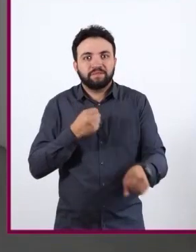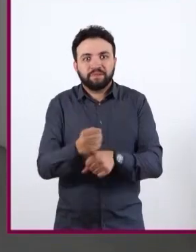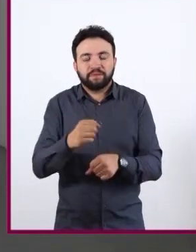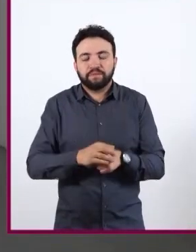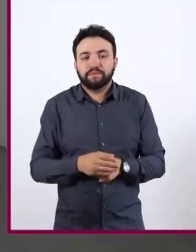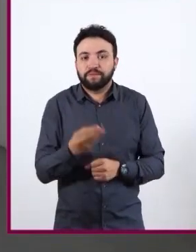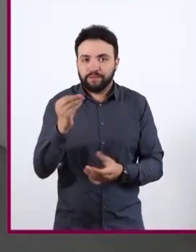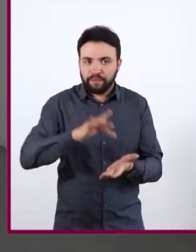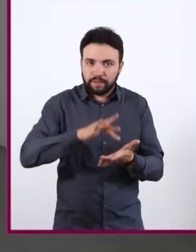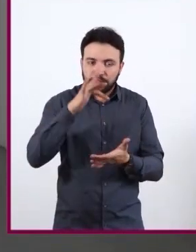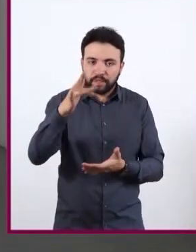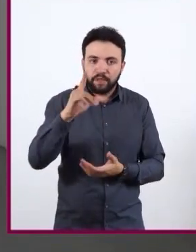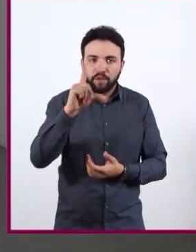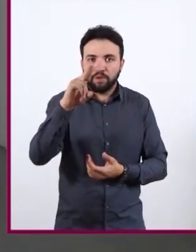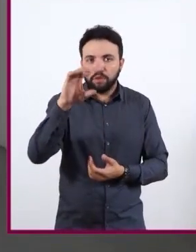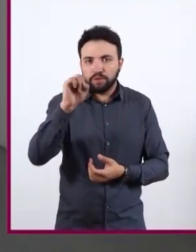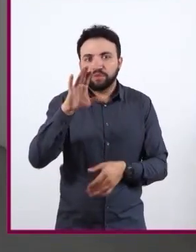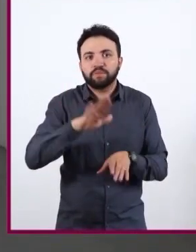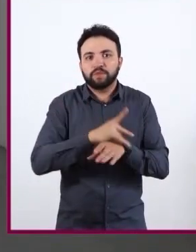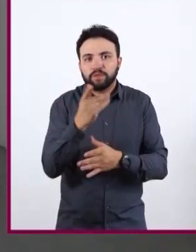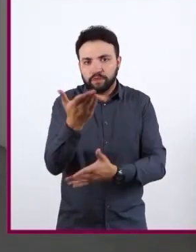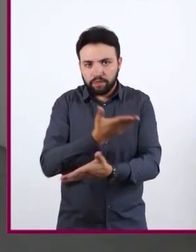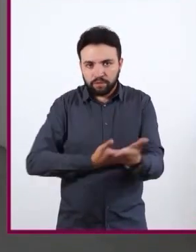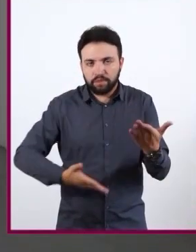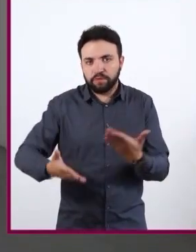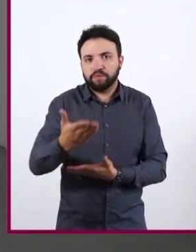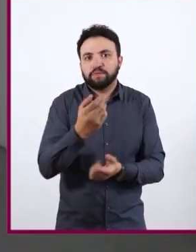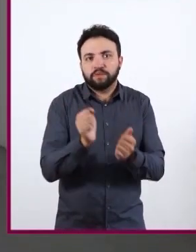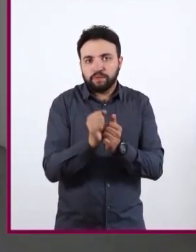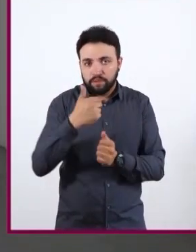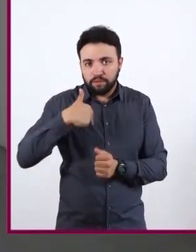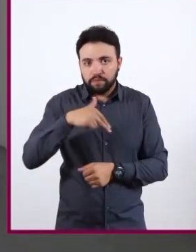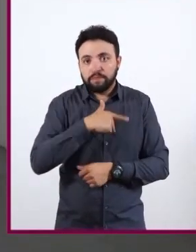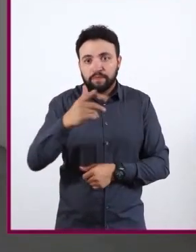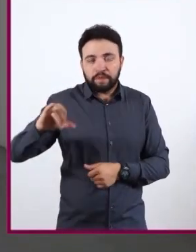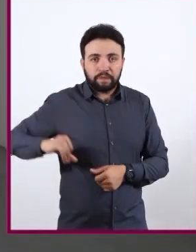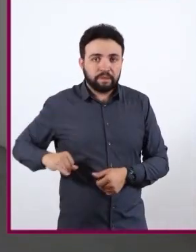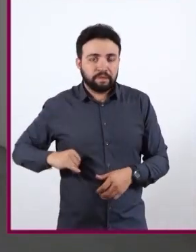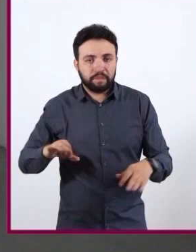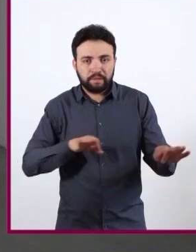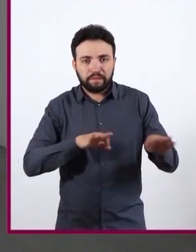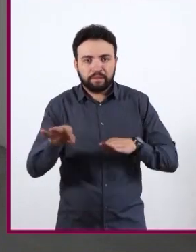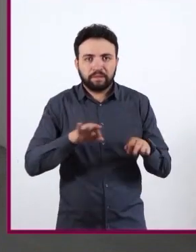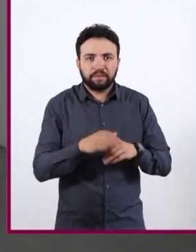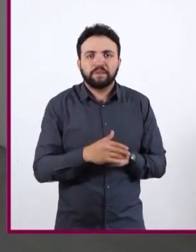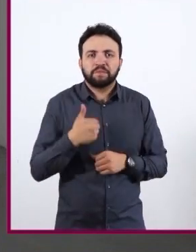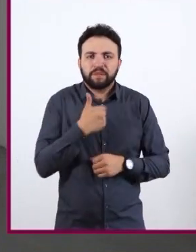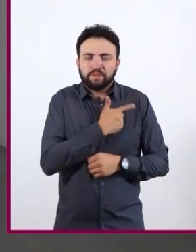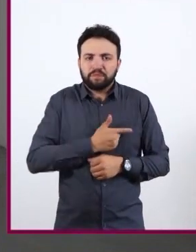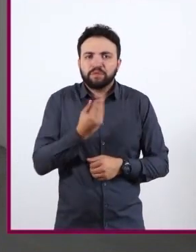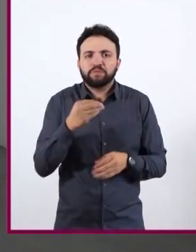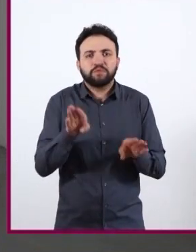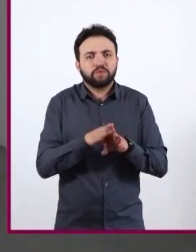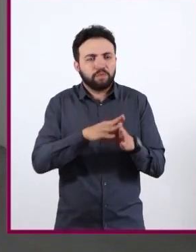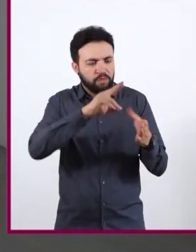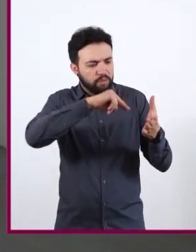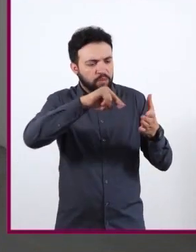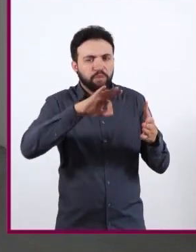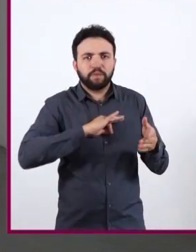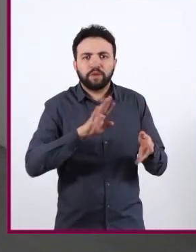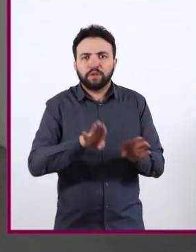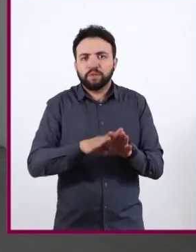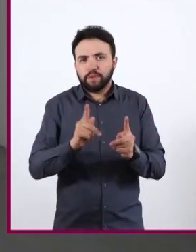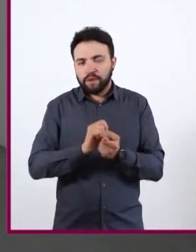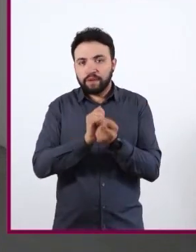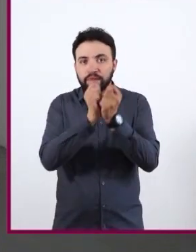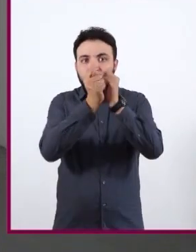Muchas gracias, Luis, por compartir con nosotros tu trabajo tan interesante. Me gustó mucho cómo un medio tan tradicional como la pintura se puede transformar